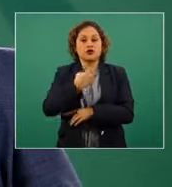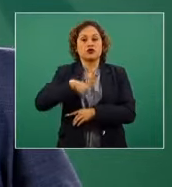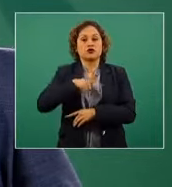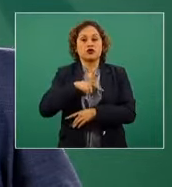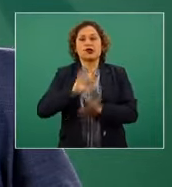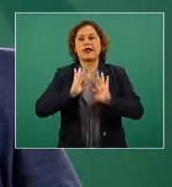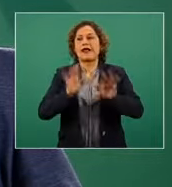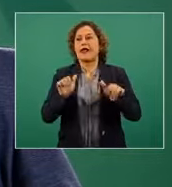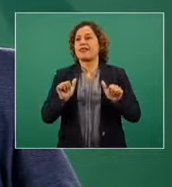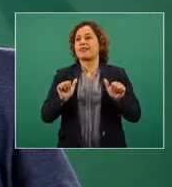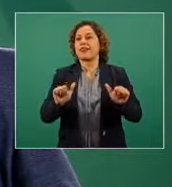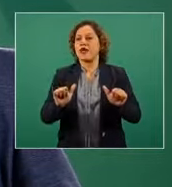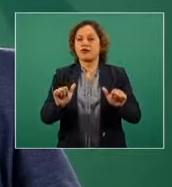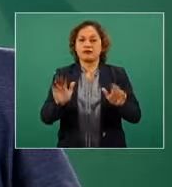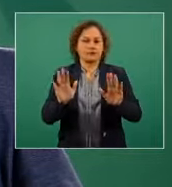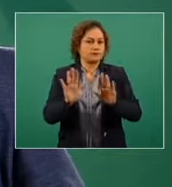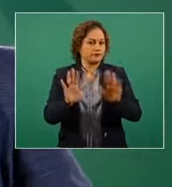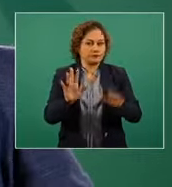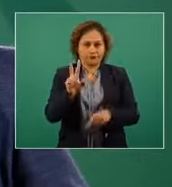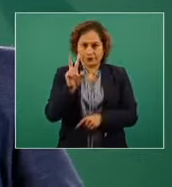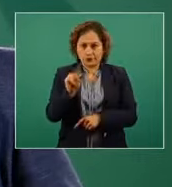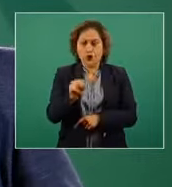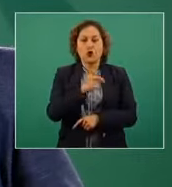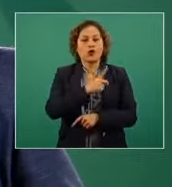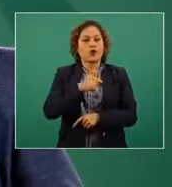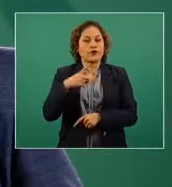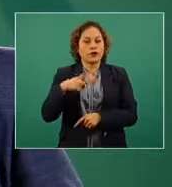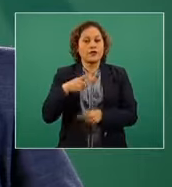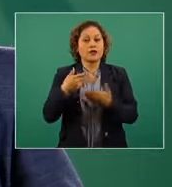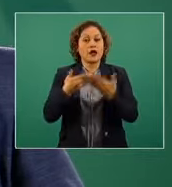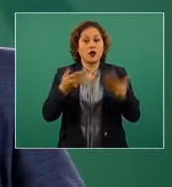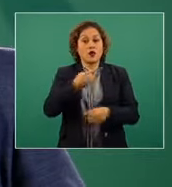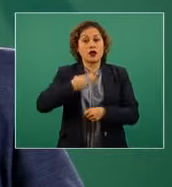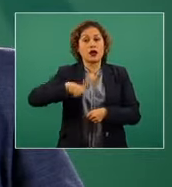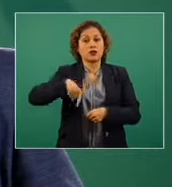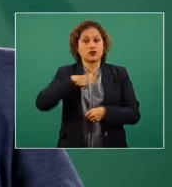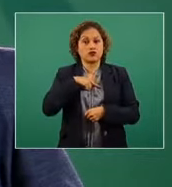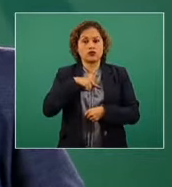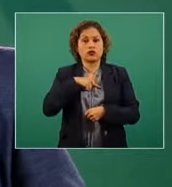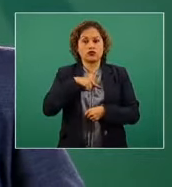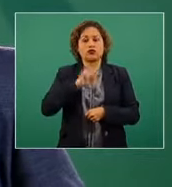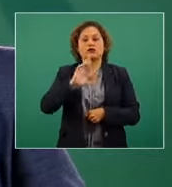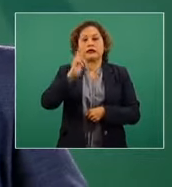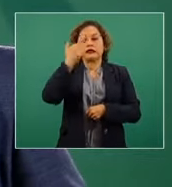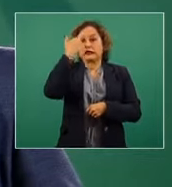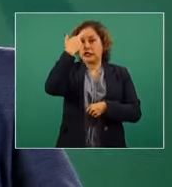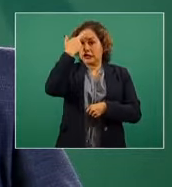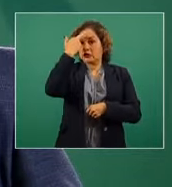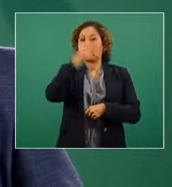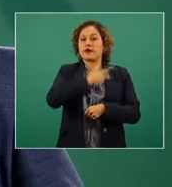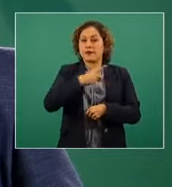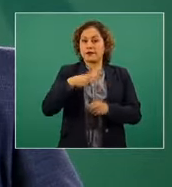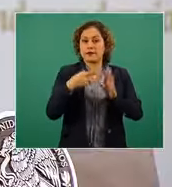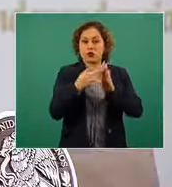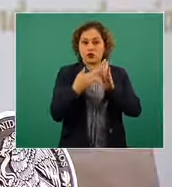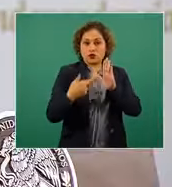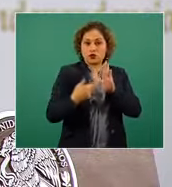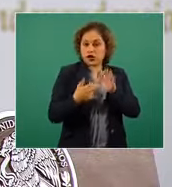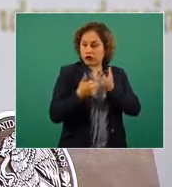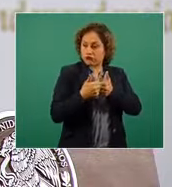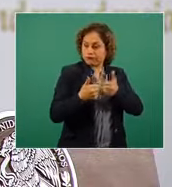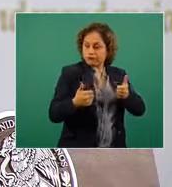confianza, sino seguridad de que nuestras medidas de distanciamiento, nuestras medidas de autocuidado y, desde